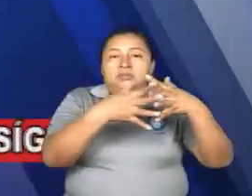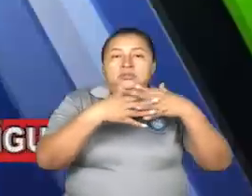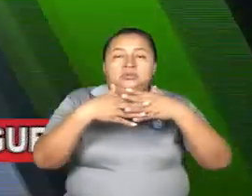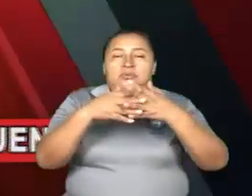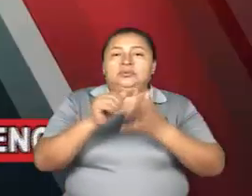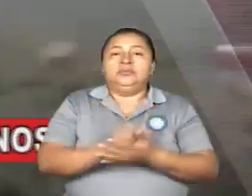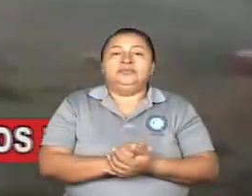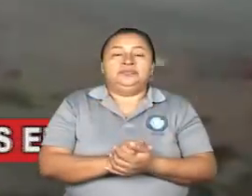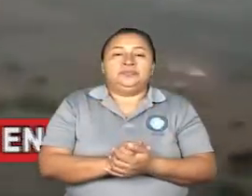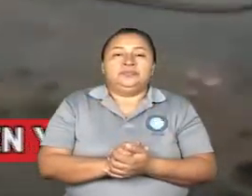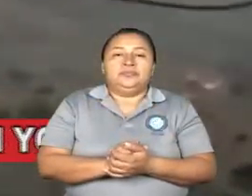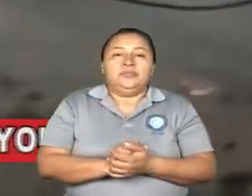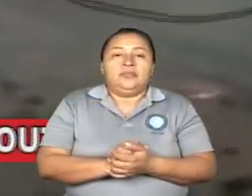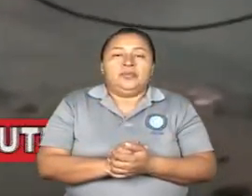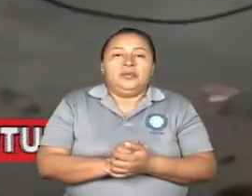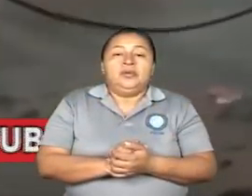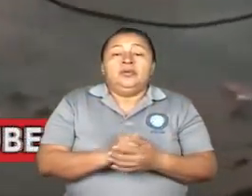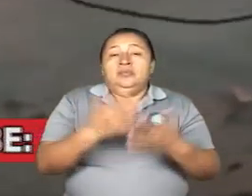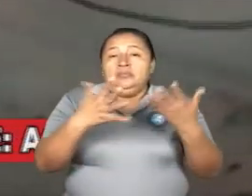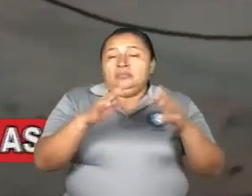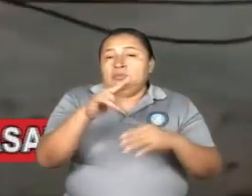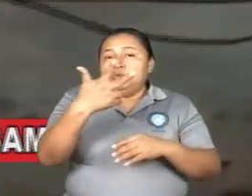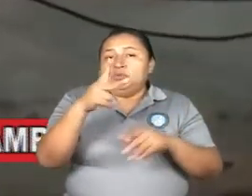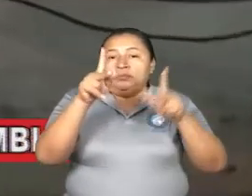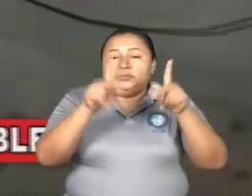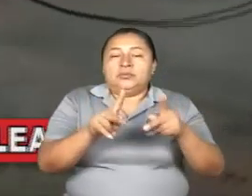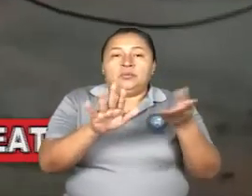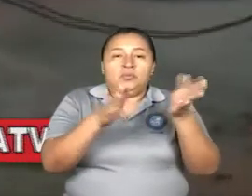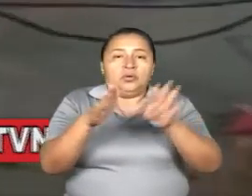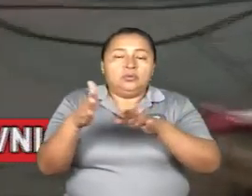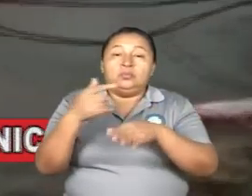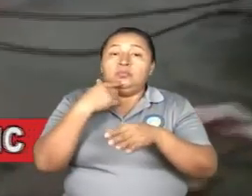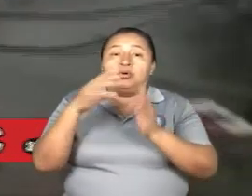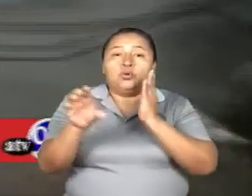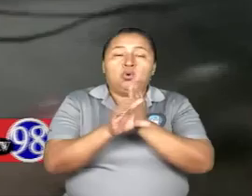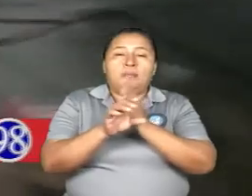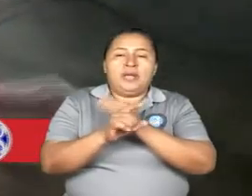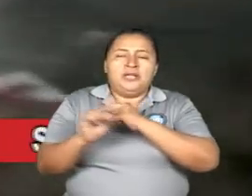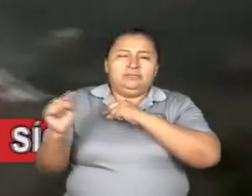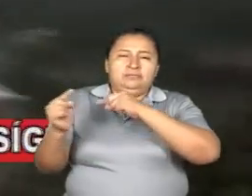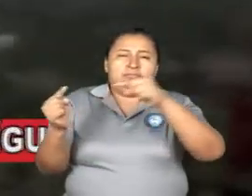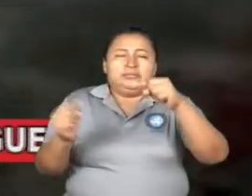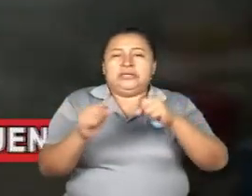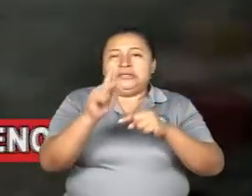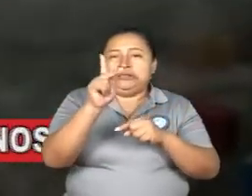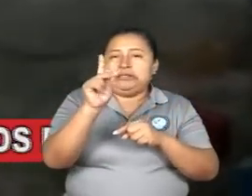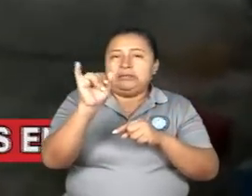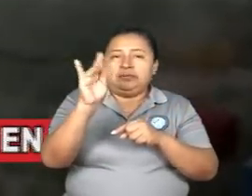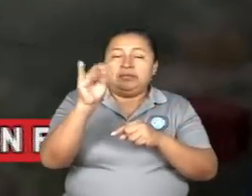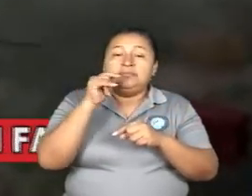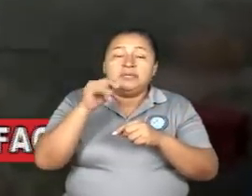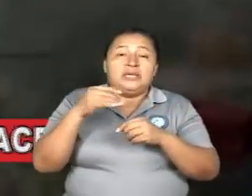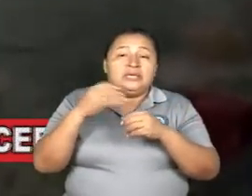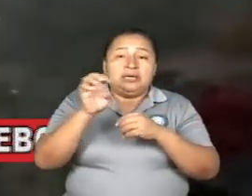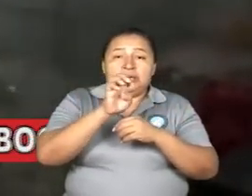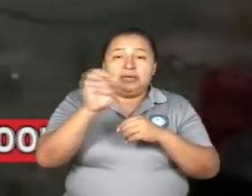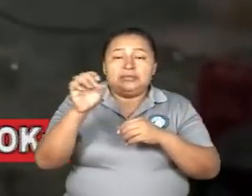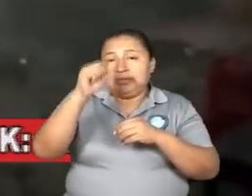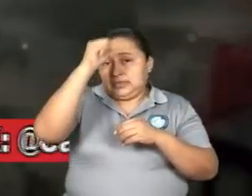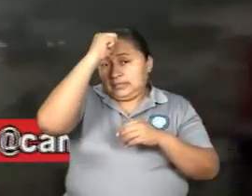estadounidense. Al menos 8 personas han muerto por el paso del ciclón Titli por la costa este de la